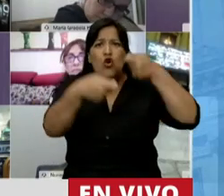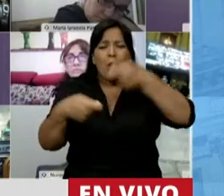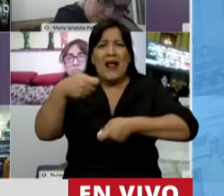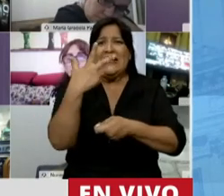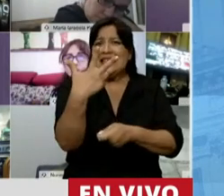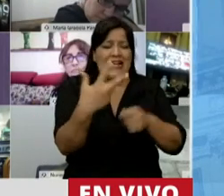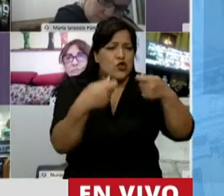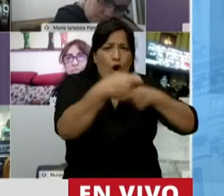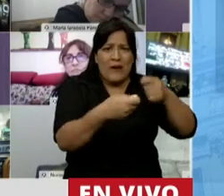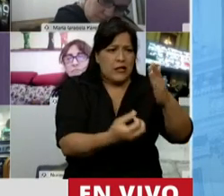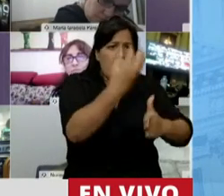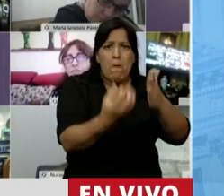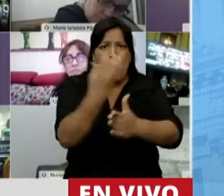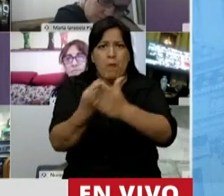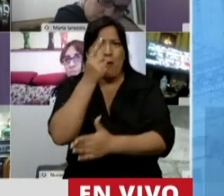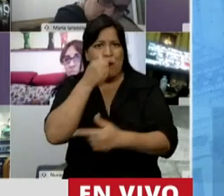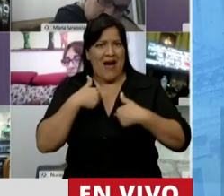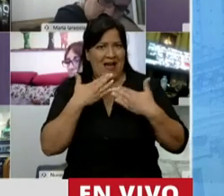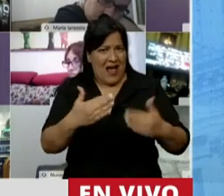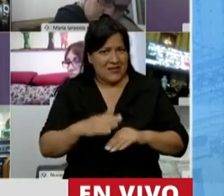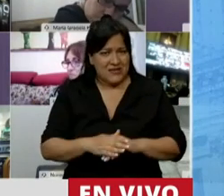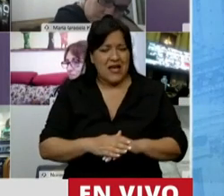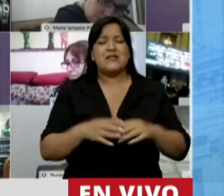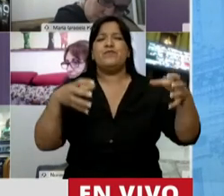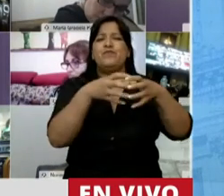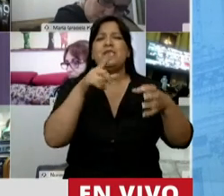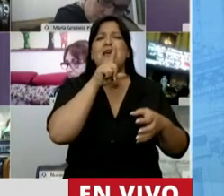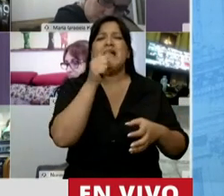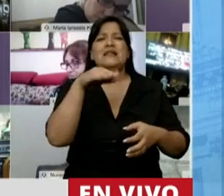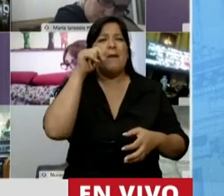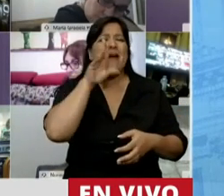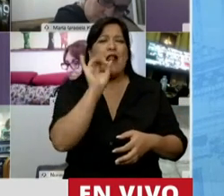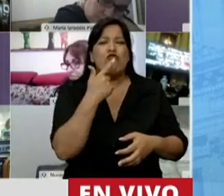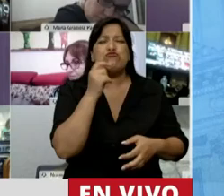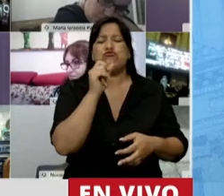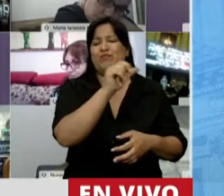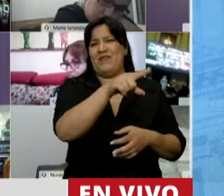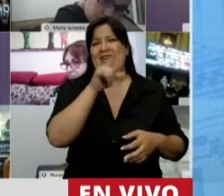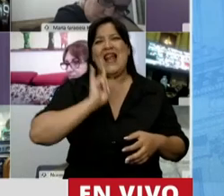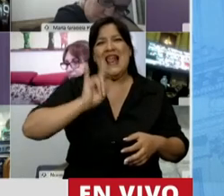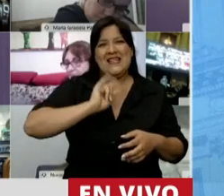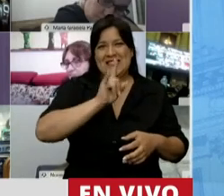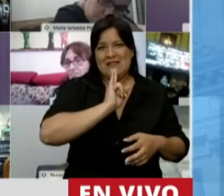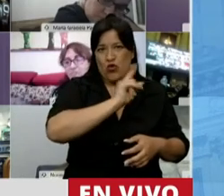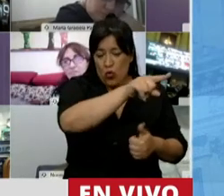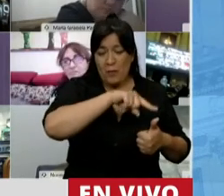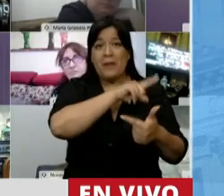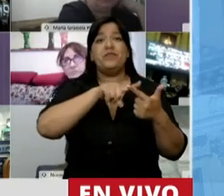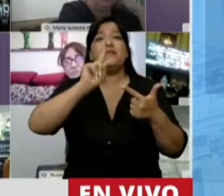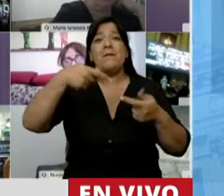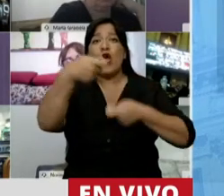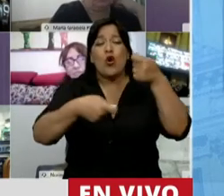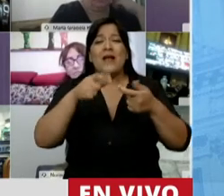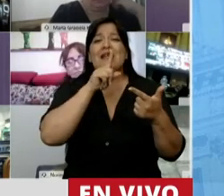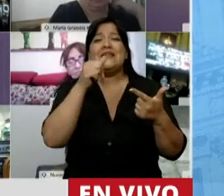3 cooperativas. La cooperativa de tamberos de Tranca, la cuenca lechera de mi provincia, Tucumán. La cooperativa